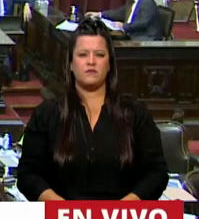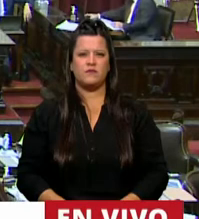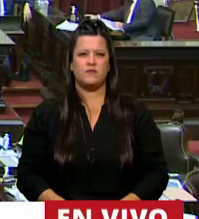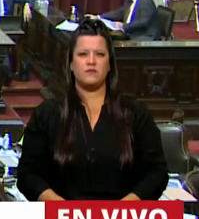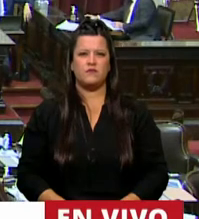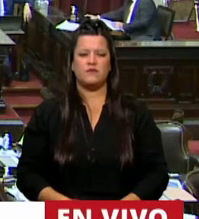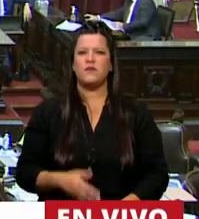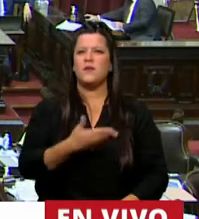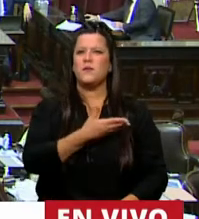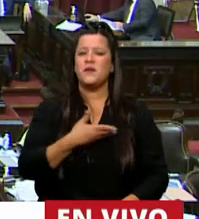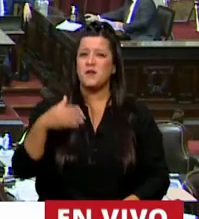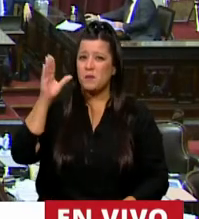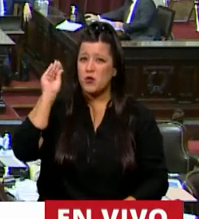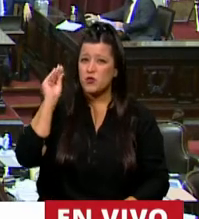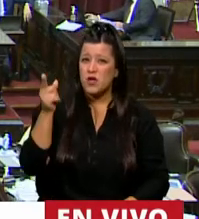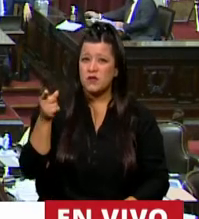Sí, presidenta, ¿me escucha ahora?